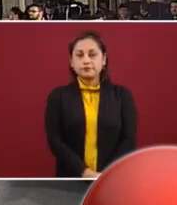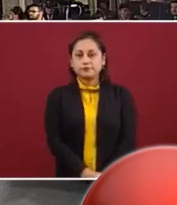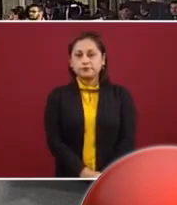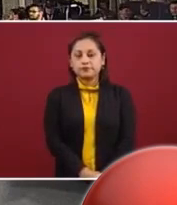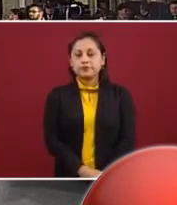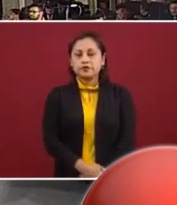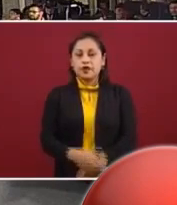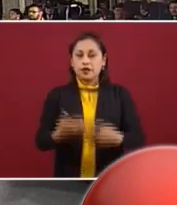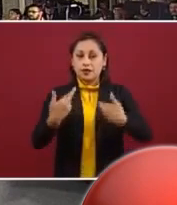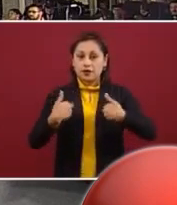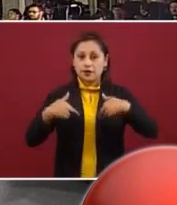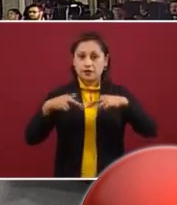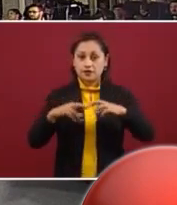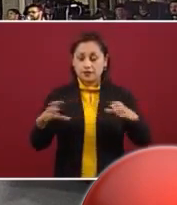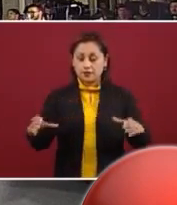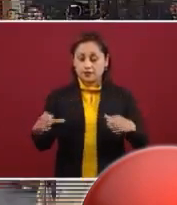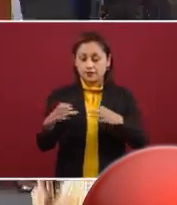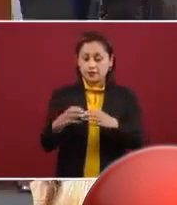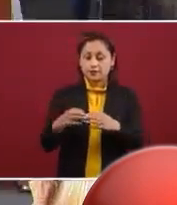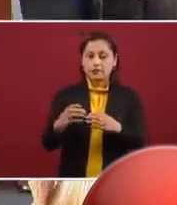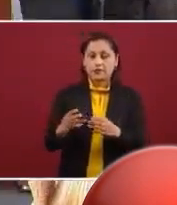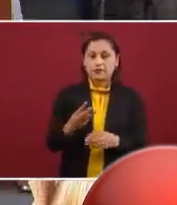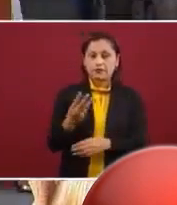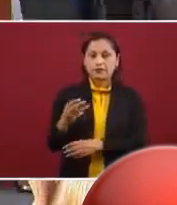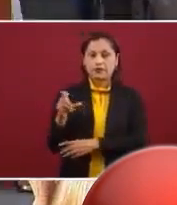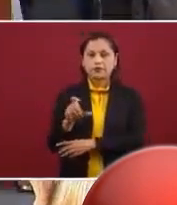Representando al trío Xochipilzahual.